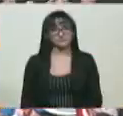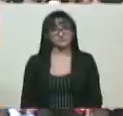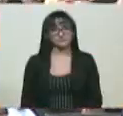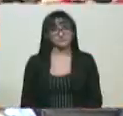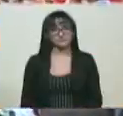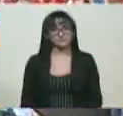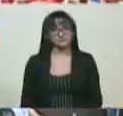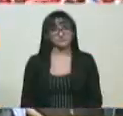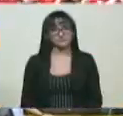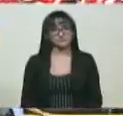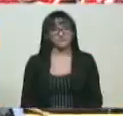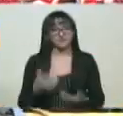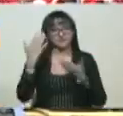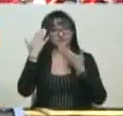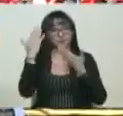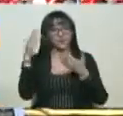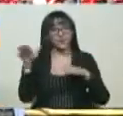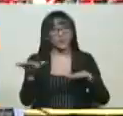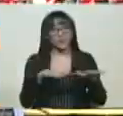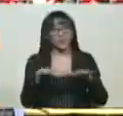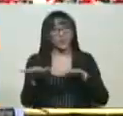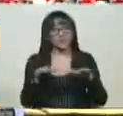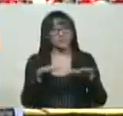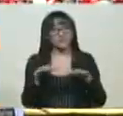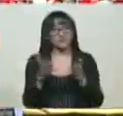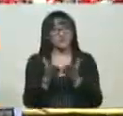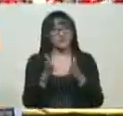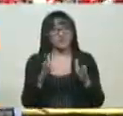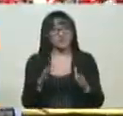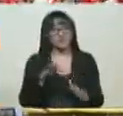saludo al movimiento estudiantil de Monaga.